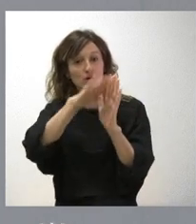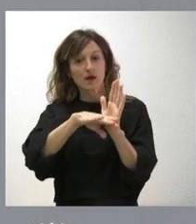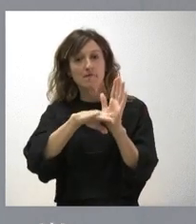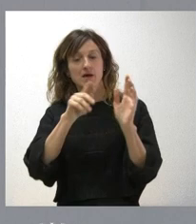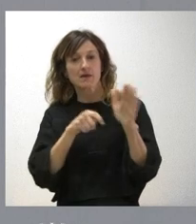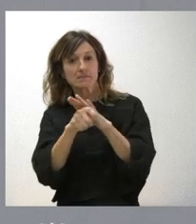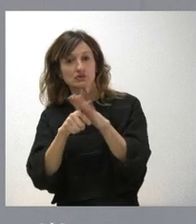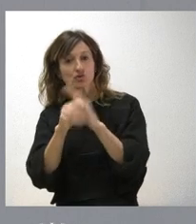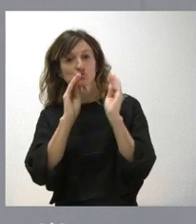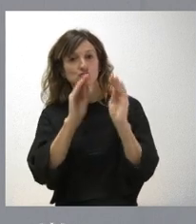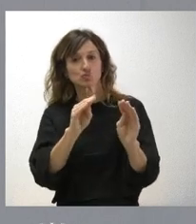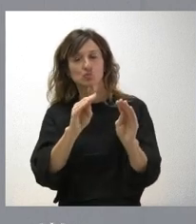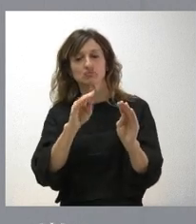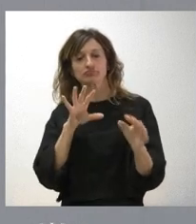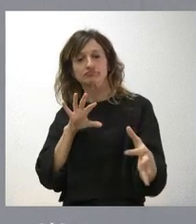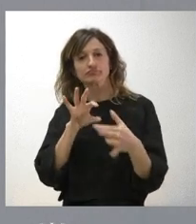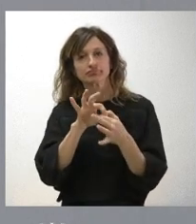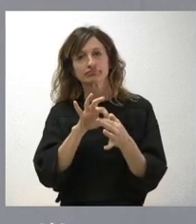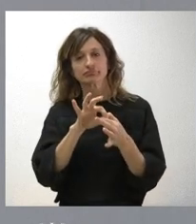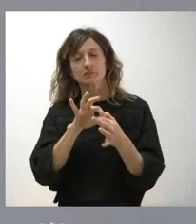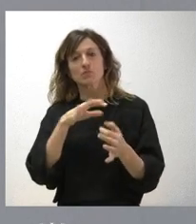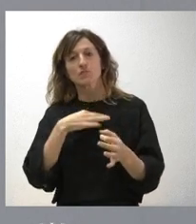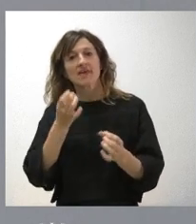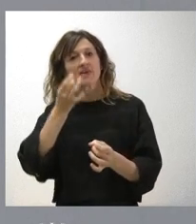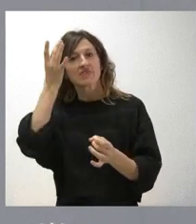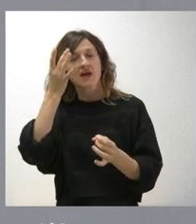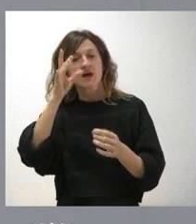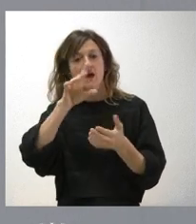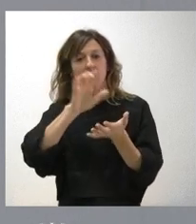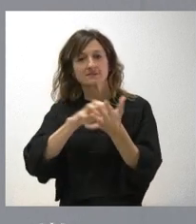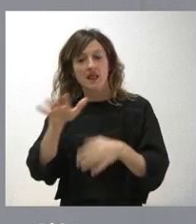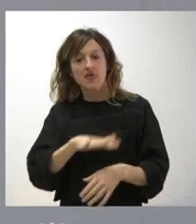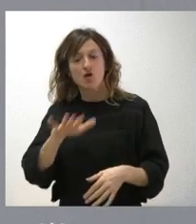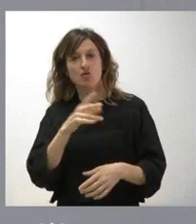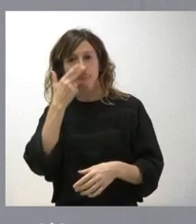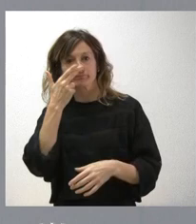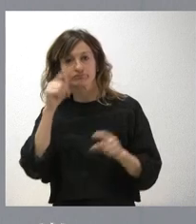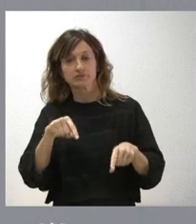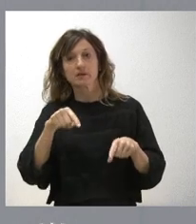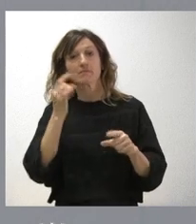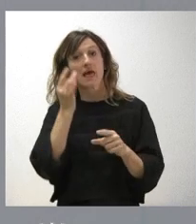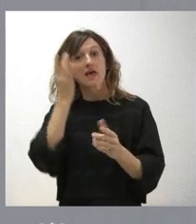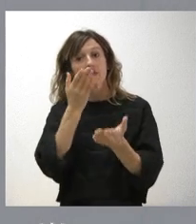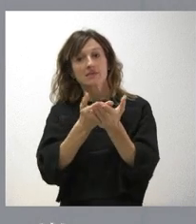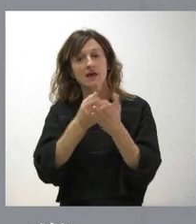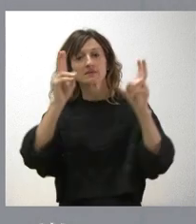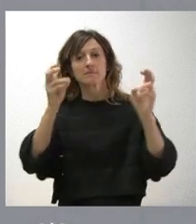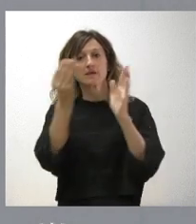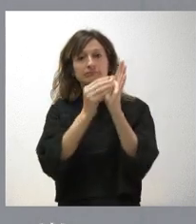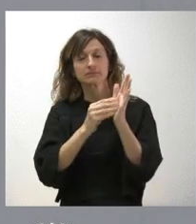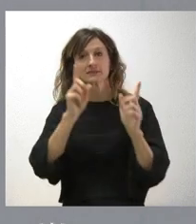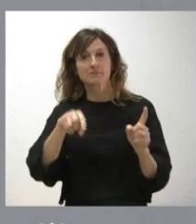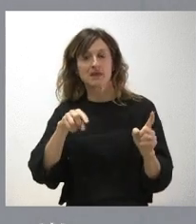inversiones pues puedan desarrollar iniciativas en el territorio y por tanto para que estas iniciativas aborden también las